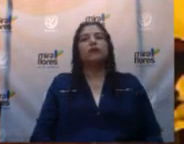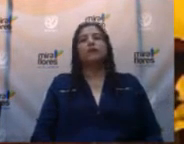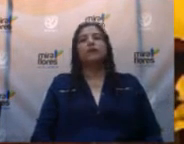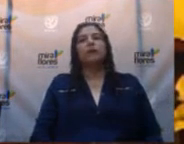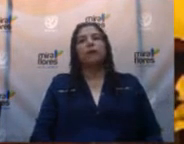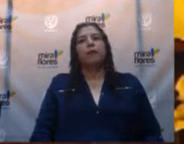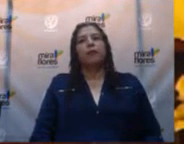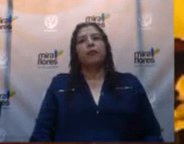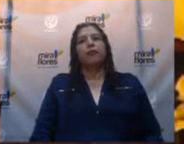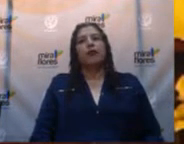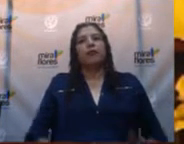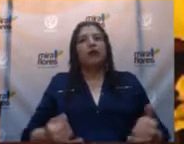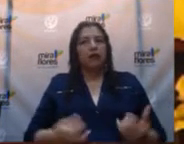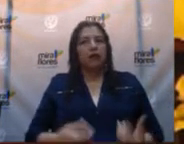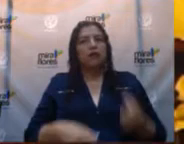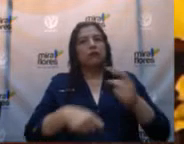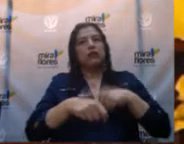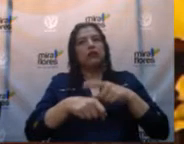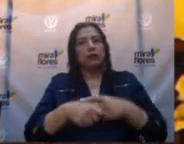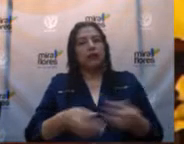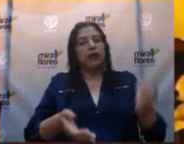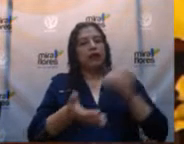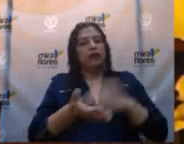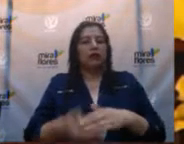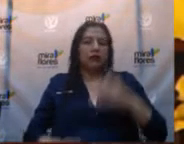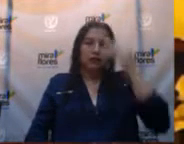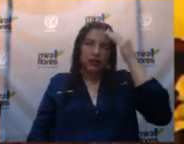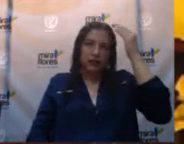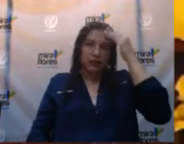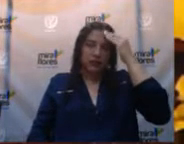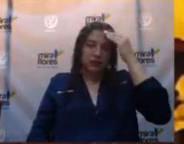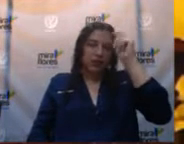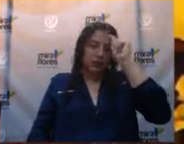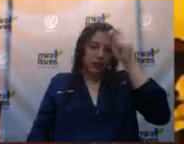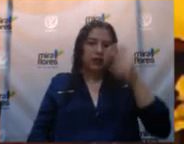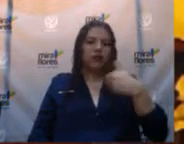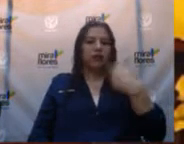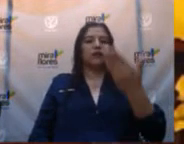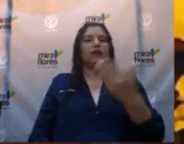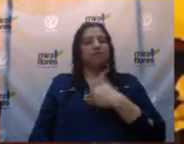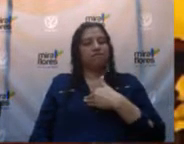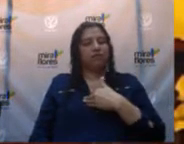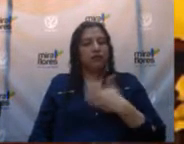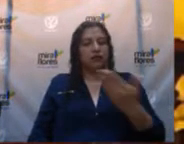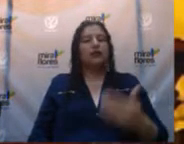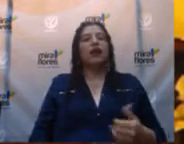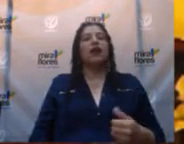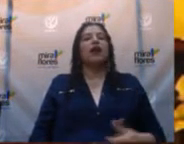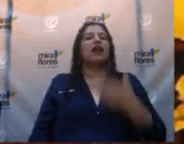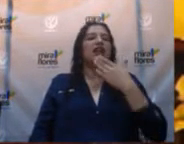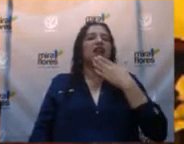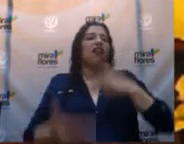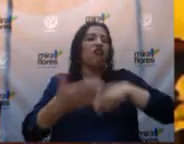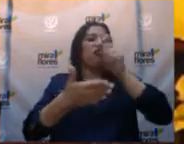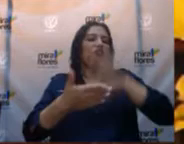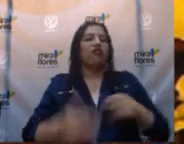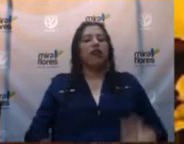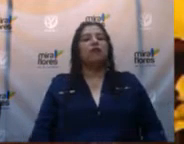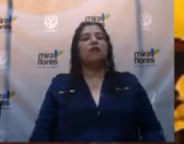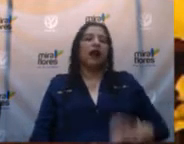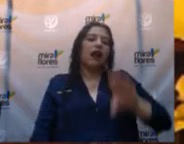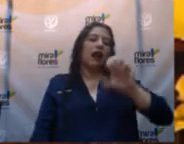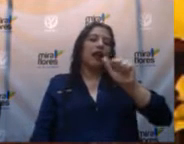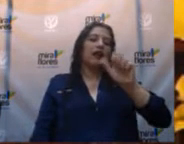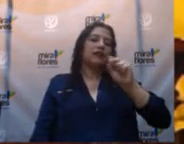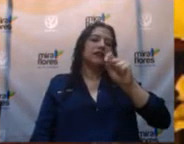la ocasión para reafirmarle las seguridades y mi mayor consideración y estima personal. Atentamente, Luis Castañeda Locio, alcalde